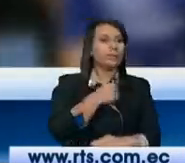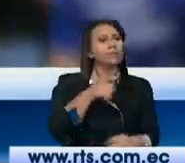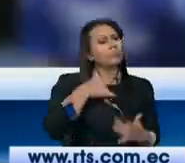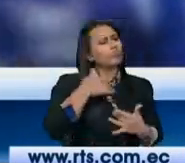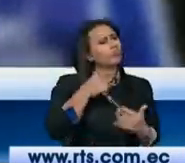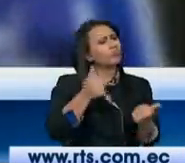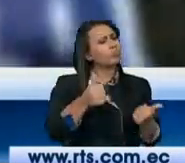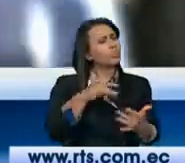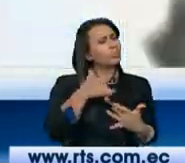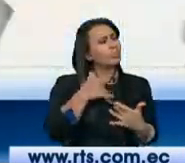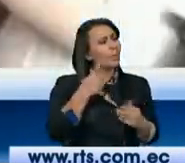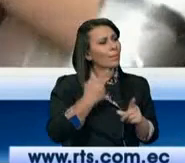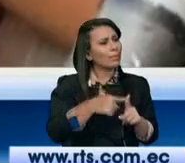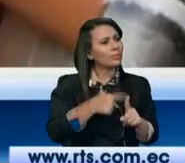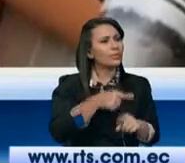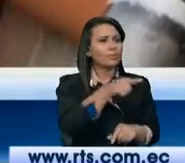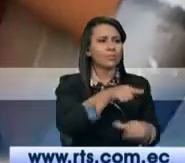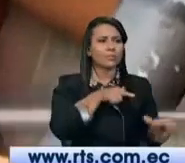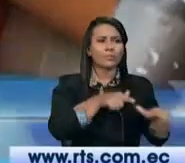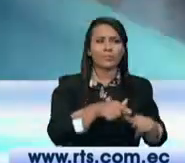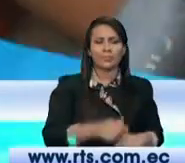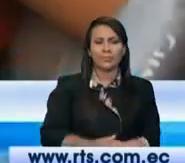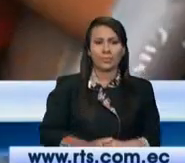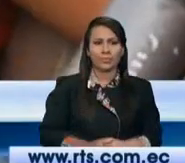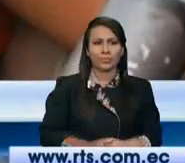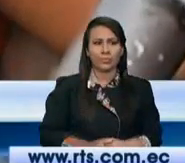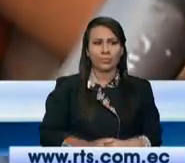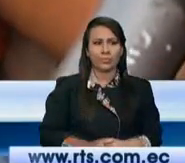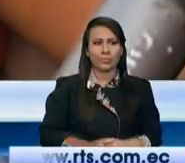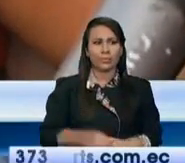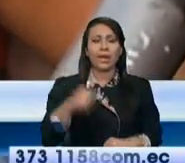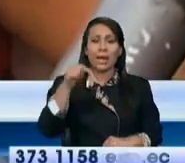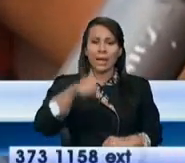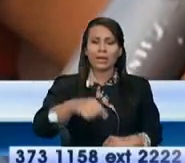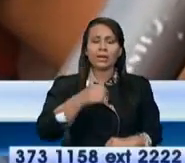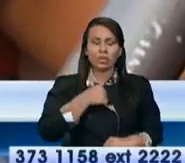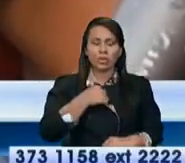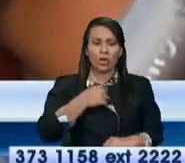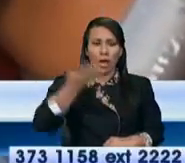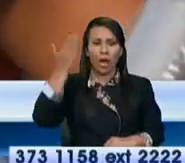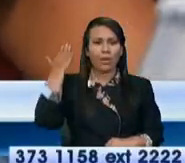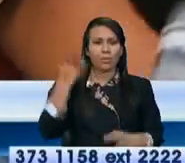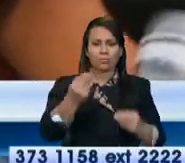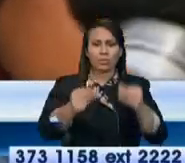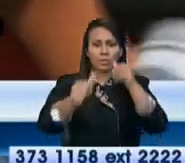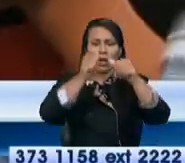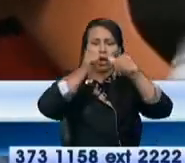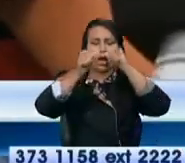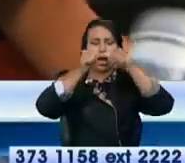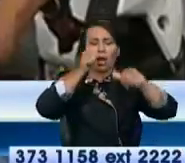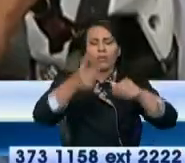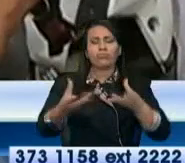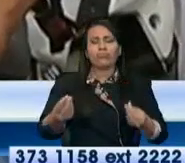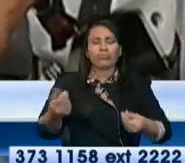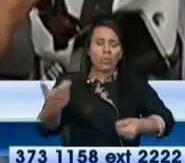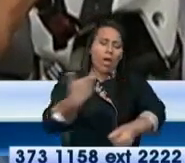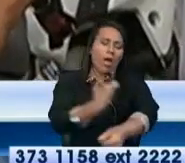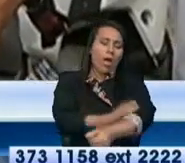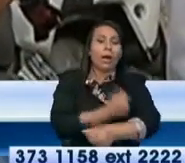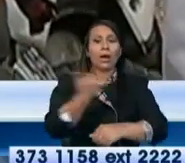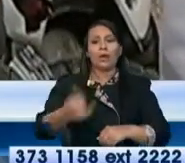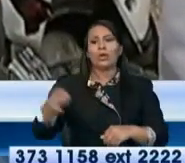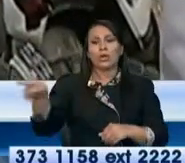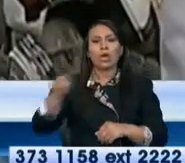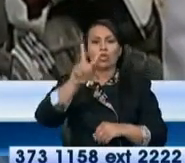gusto en el punto. Aquí yo volví a nacer porque yo era una persona que estaba totalmente perdida en la droga. Yo recién tengo 2 meses